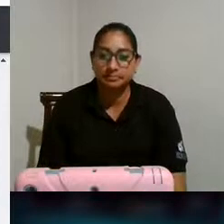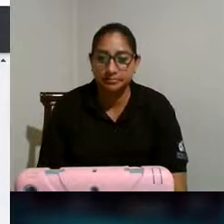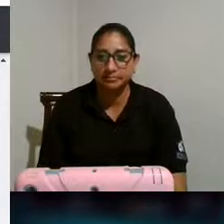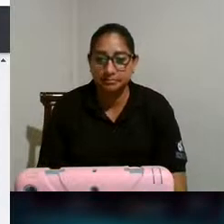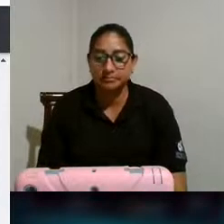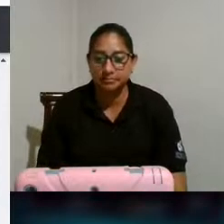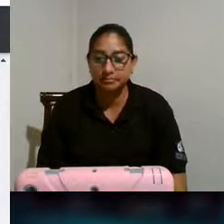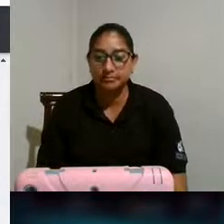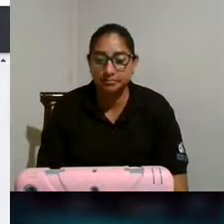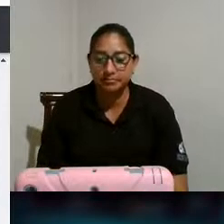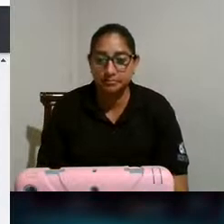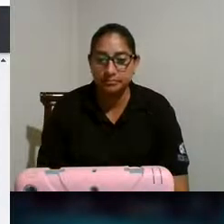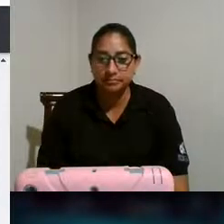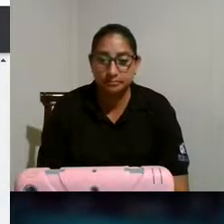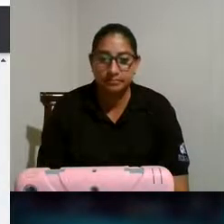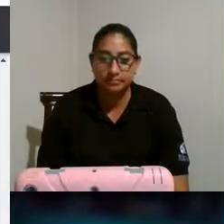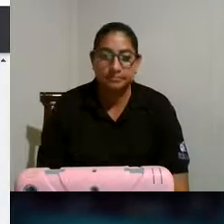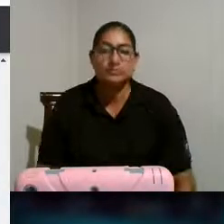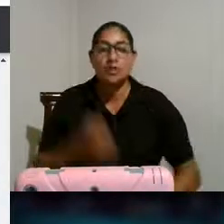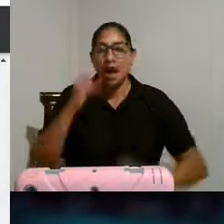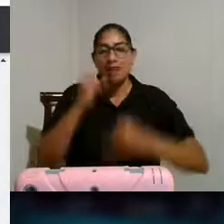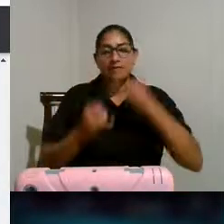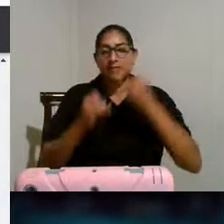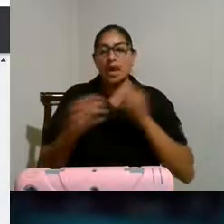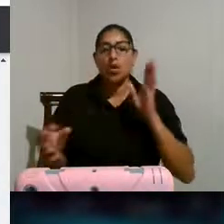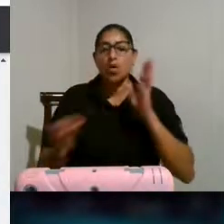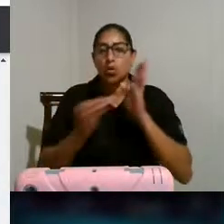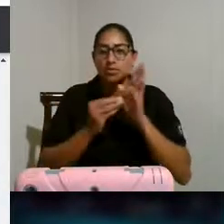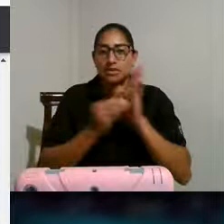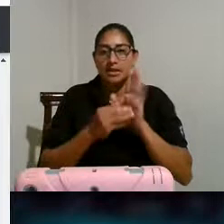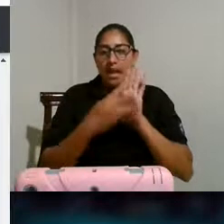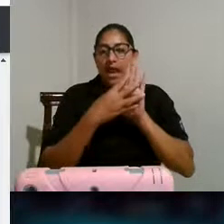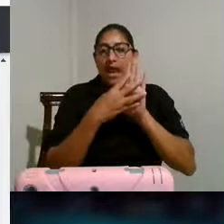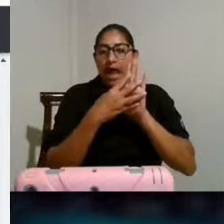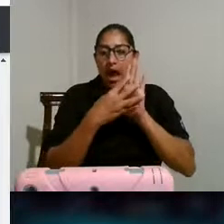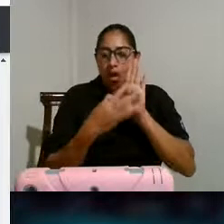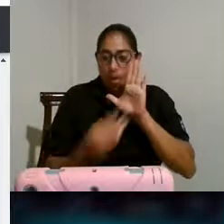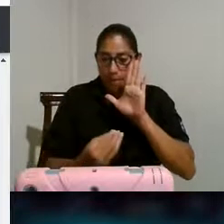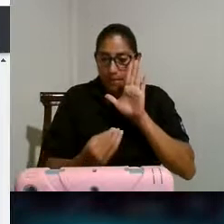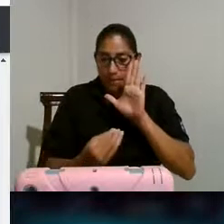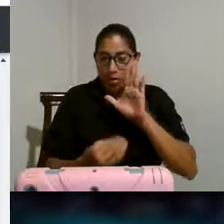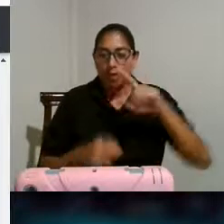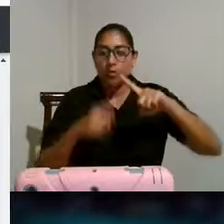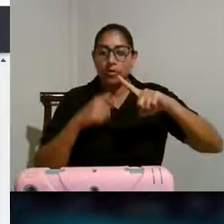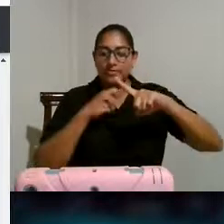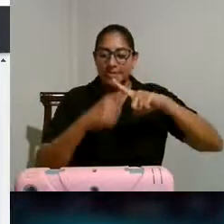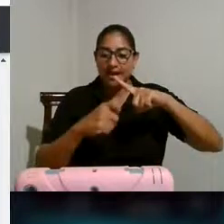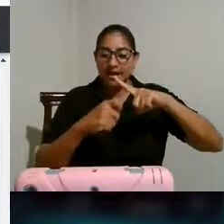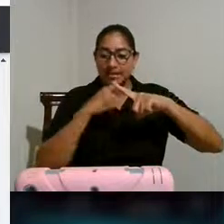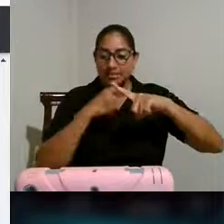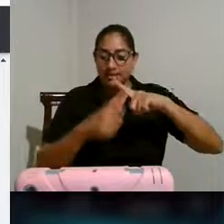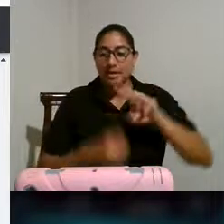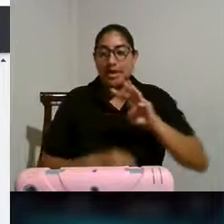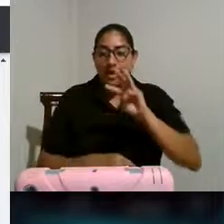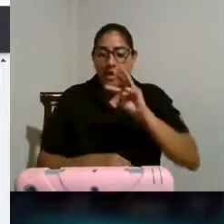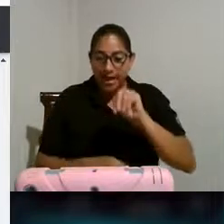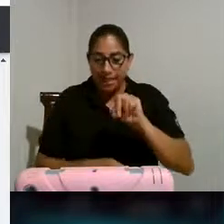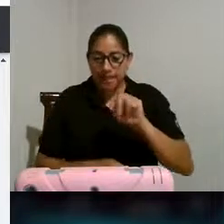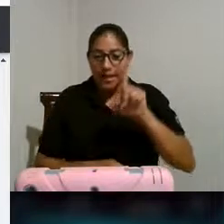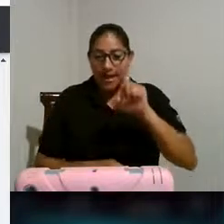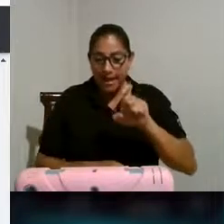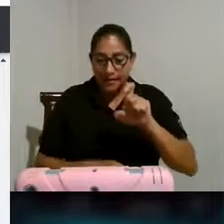al final pone la ecuación de la recta tangente, ¿verdad? M, X, y en este caso